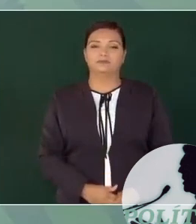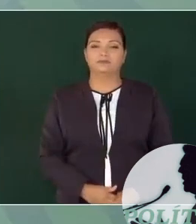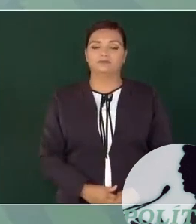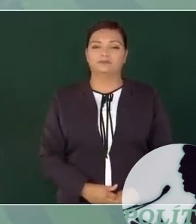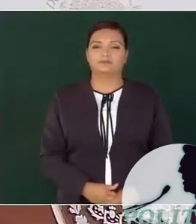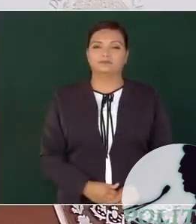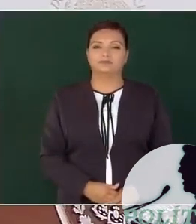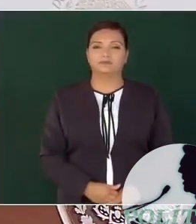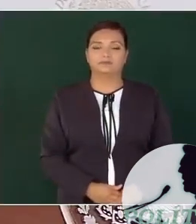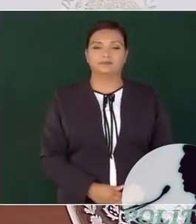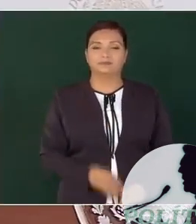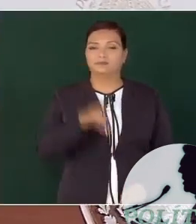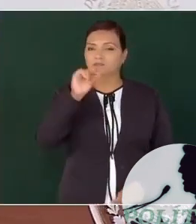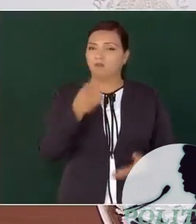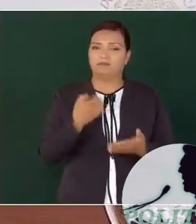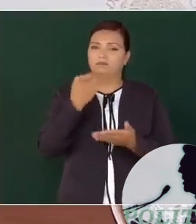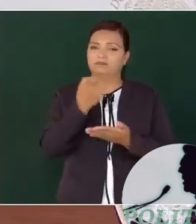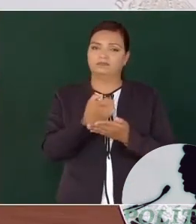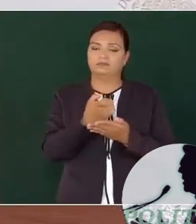No se paga,